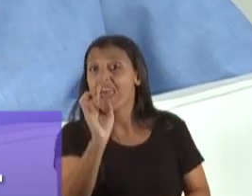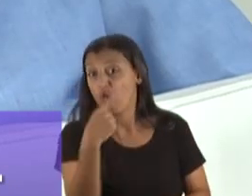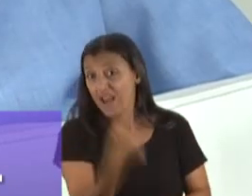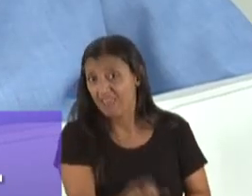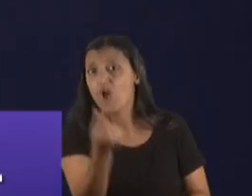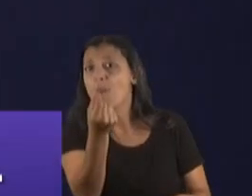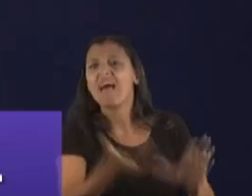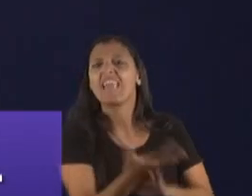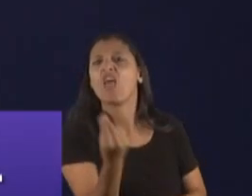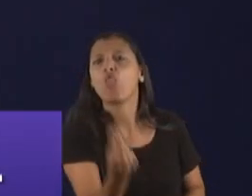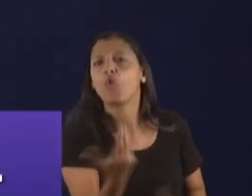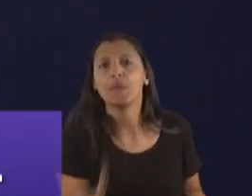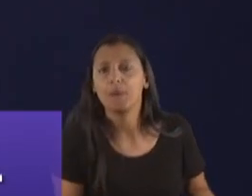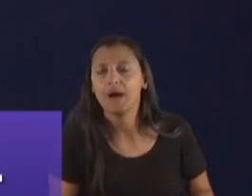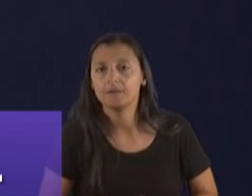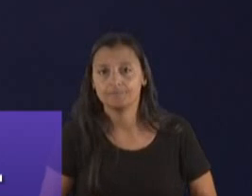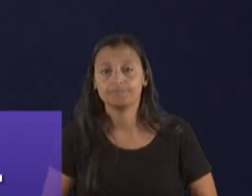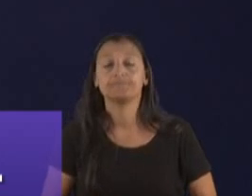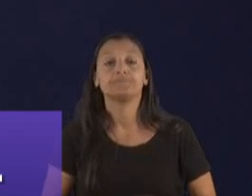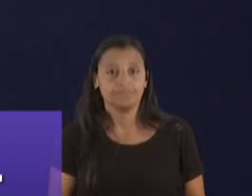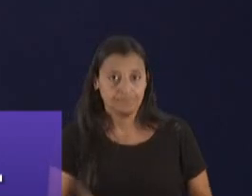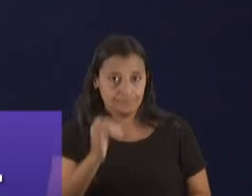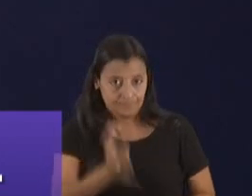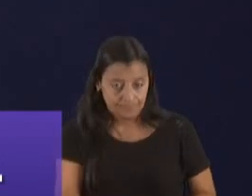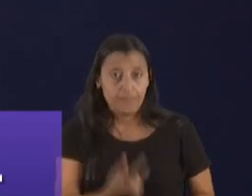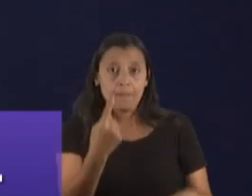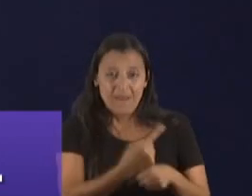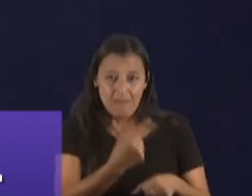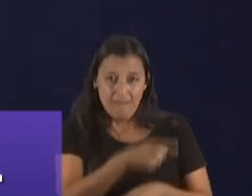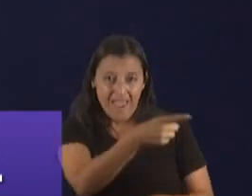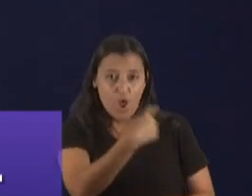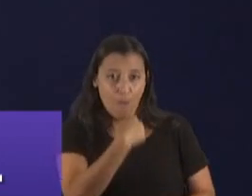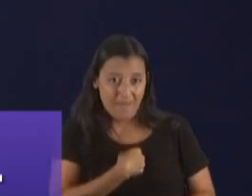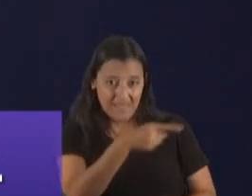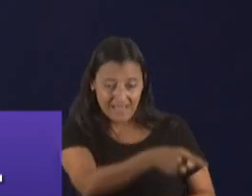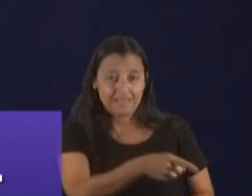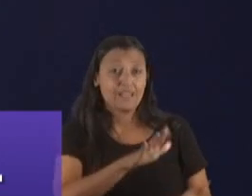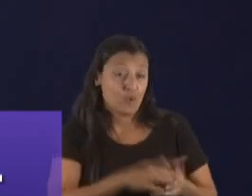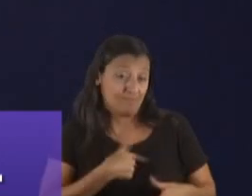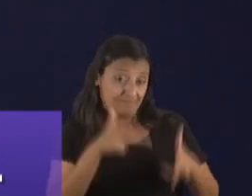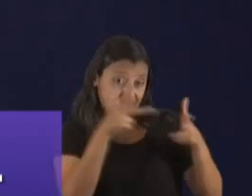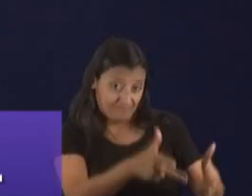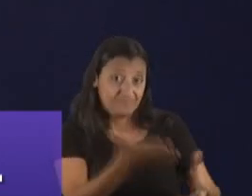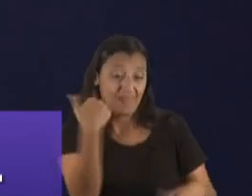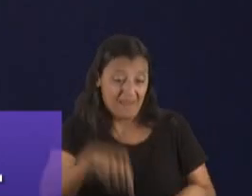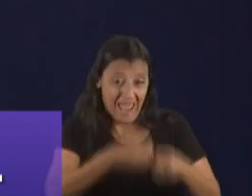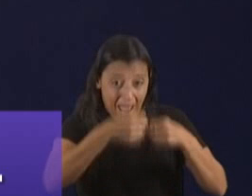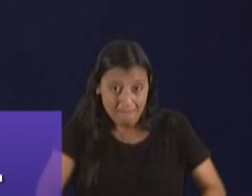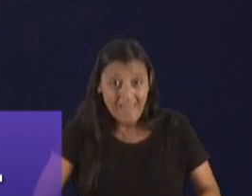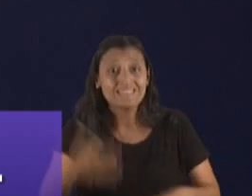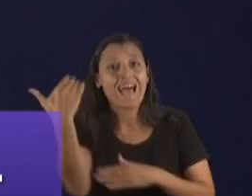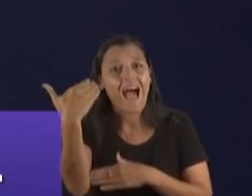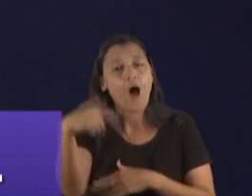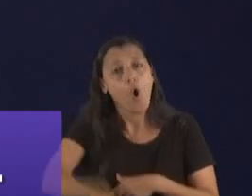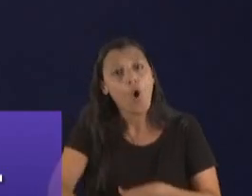mencionó? Gracias. Bueno, en parte, por supuesto, está el hecho que vos acabas de comentar y que yo comenté al principio de la conferencia, que es el tema